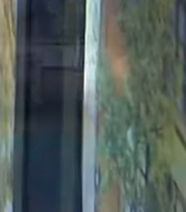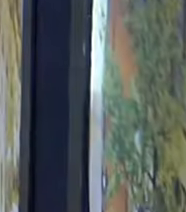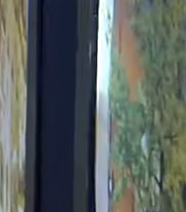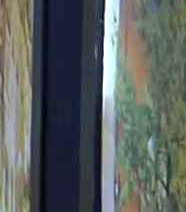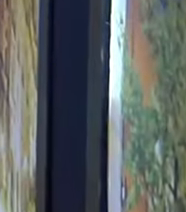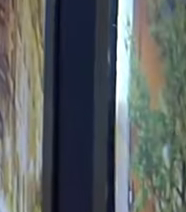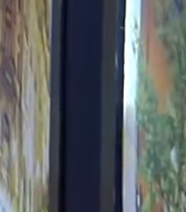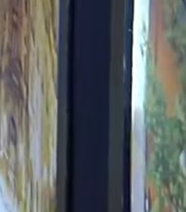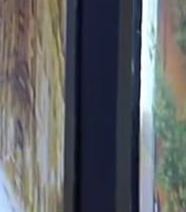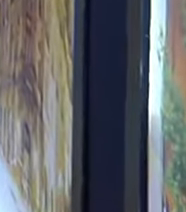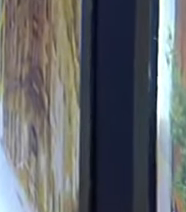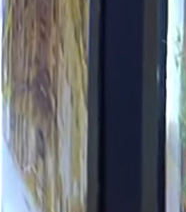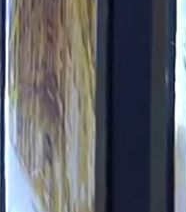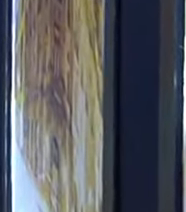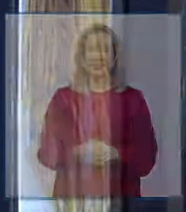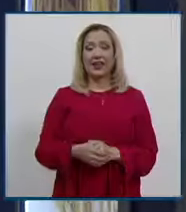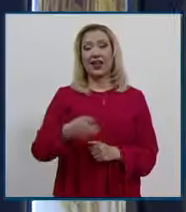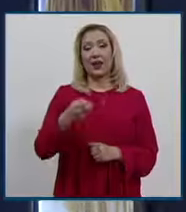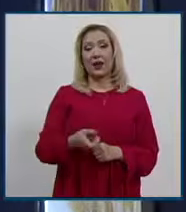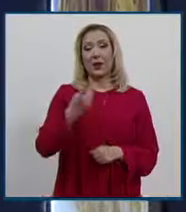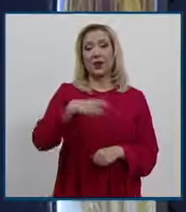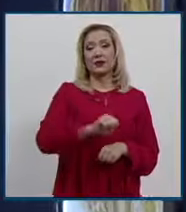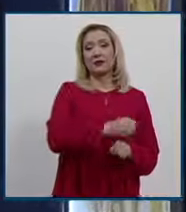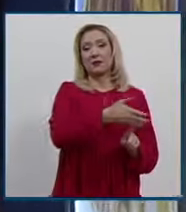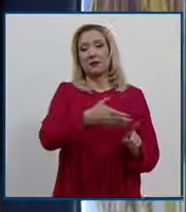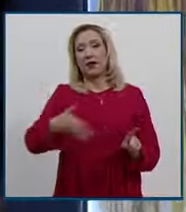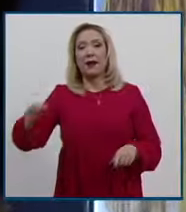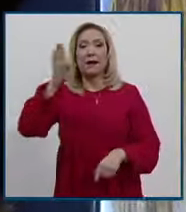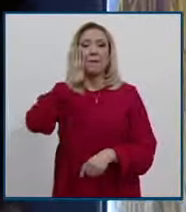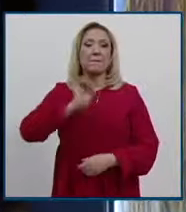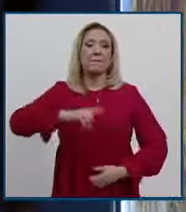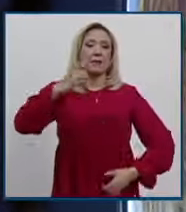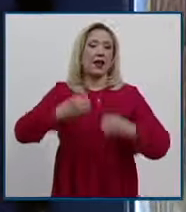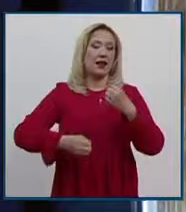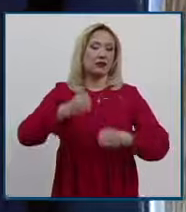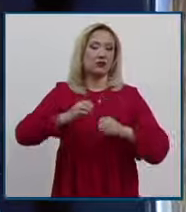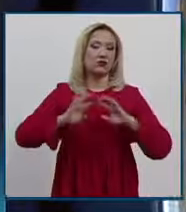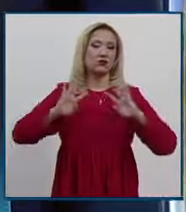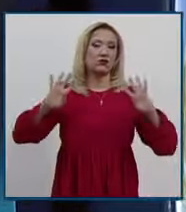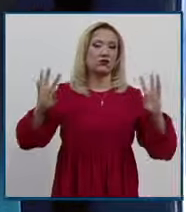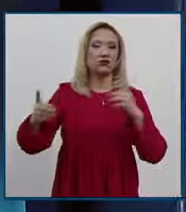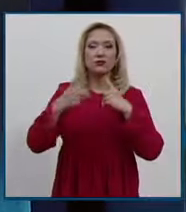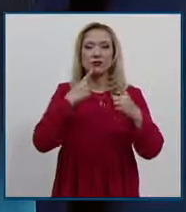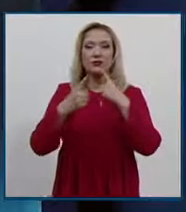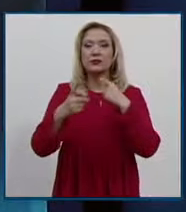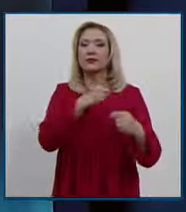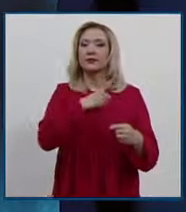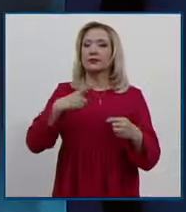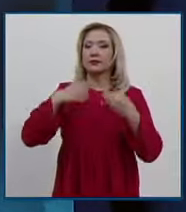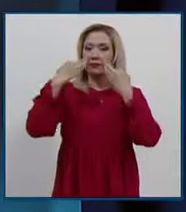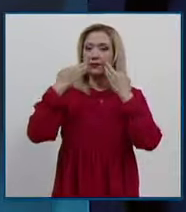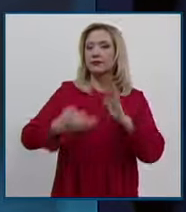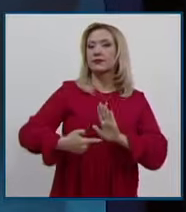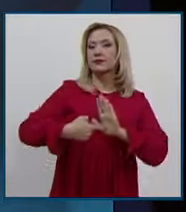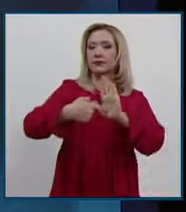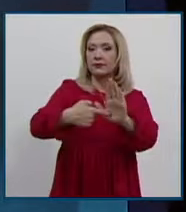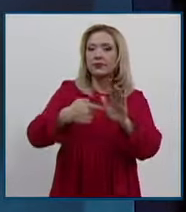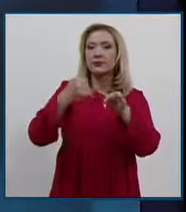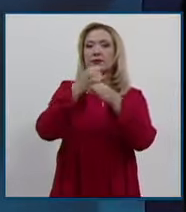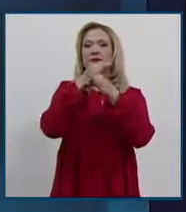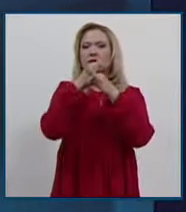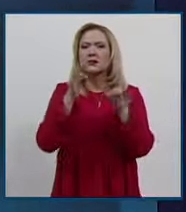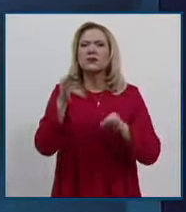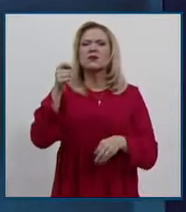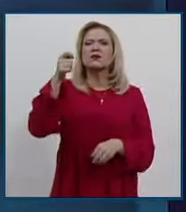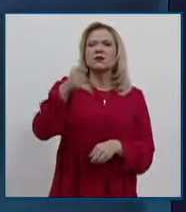farjat esta semana las y los ministros de la corte resolvieron que se debe transparentar la información sobre el